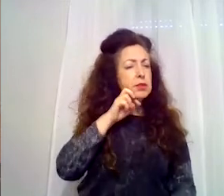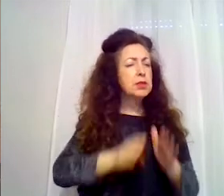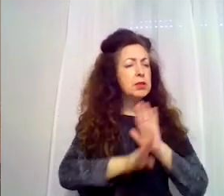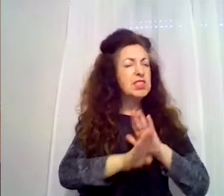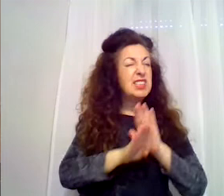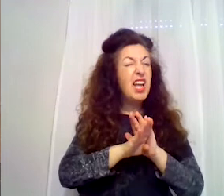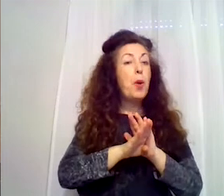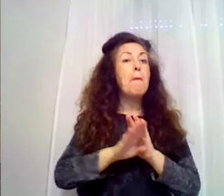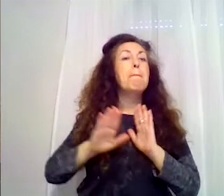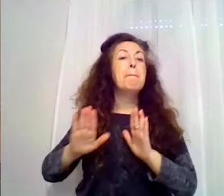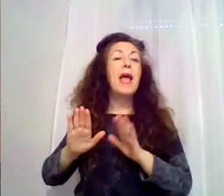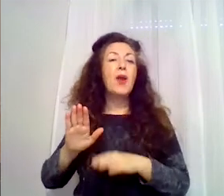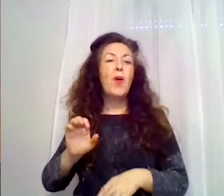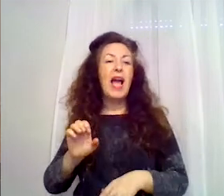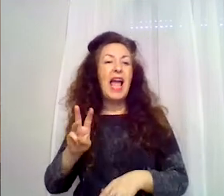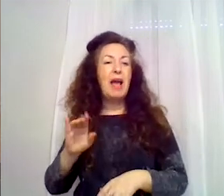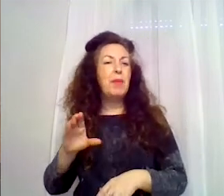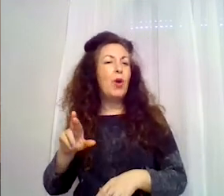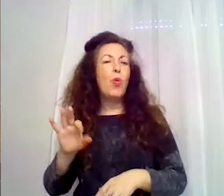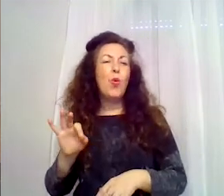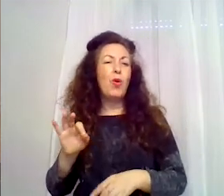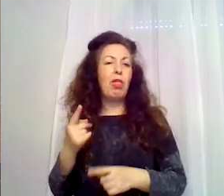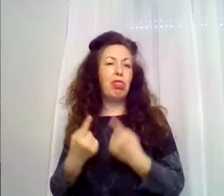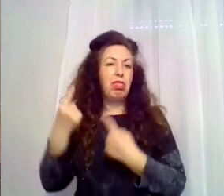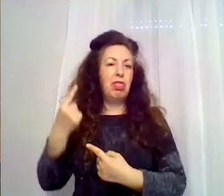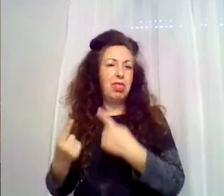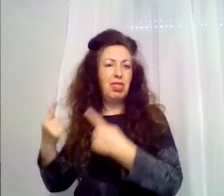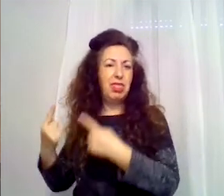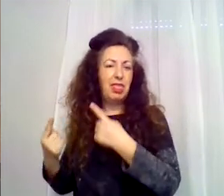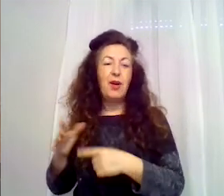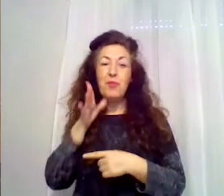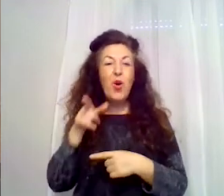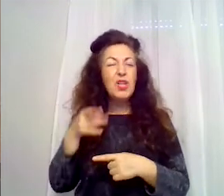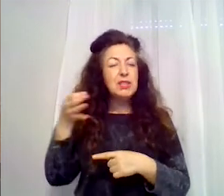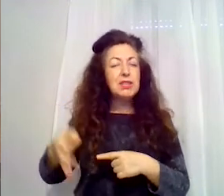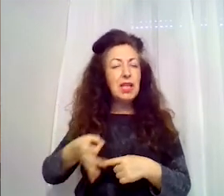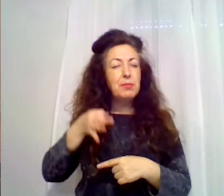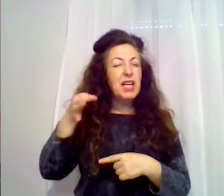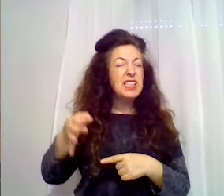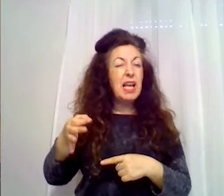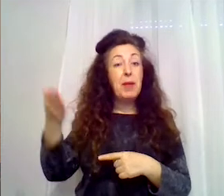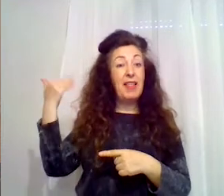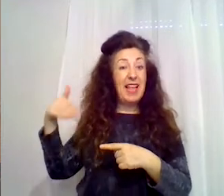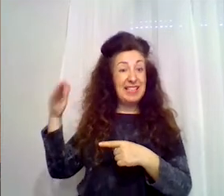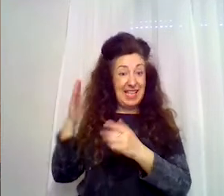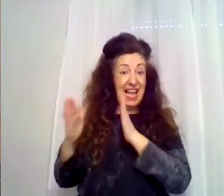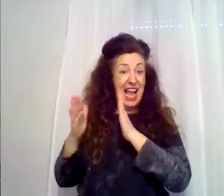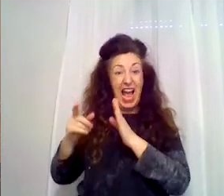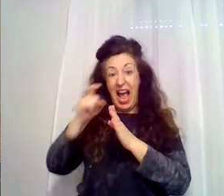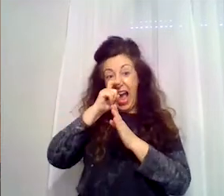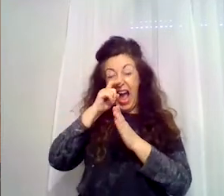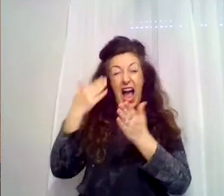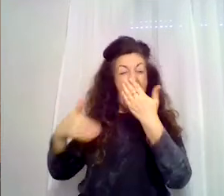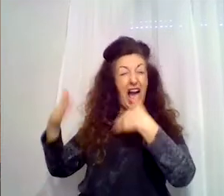dice que pertenece a la llamada Escuela de la Noche. La Escuela de la Noche era una sociedad secreta o semisecreta donde